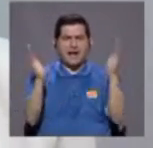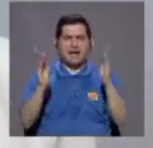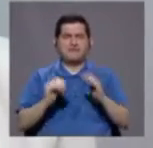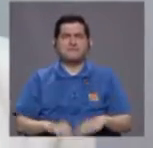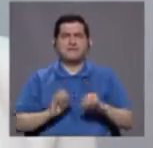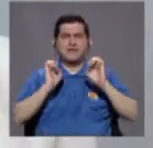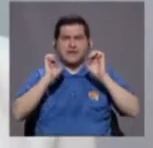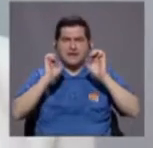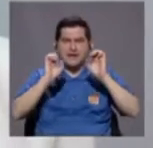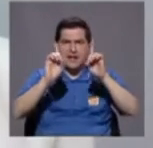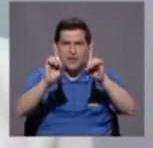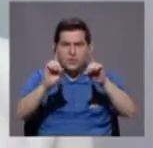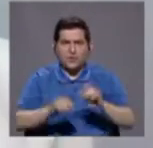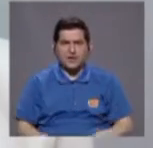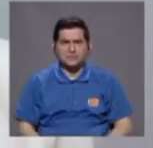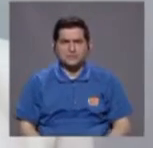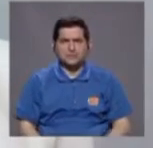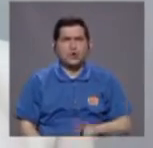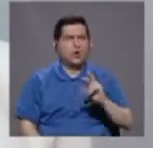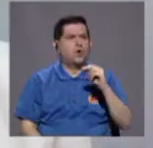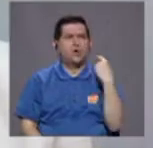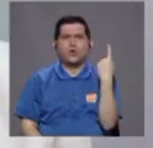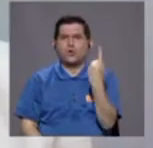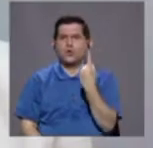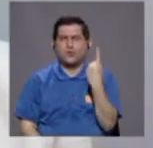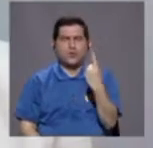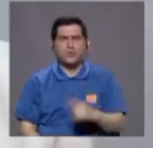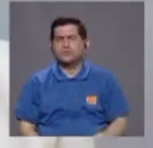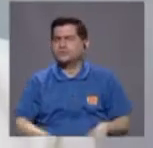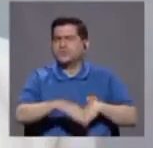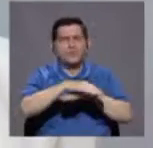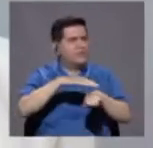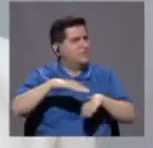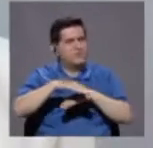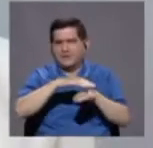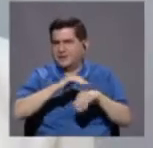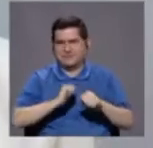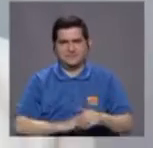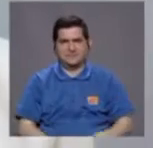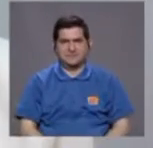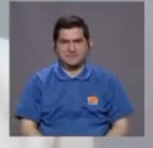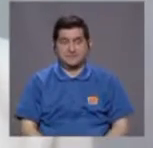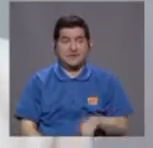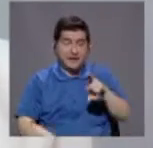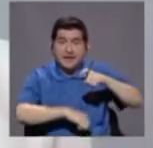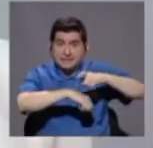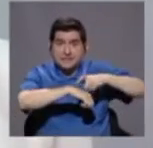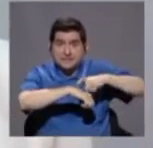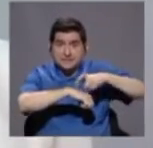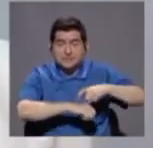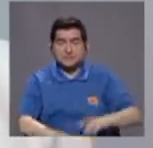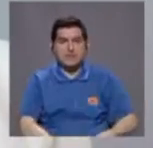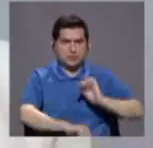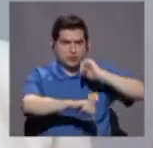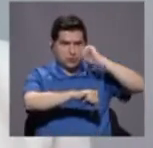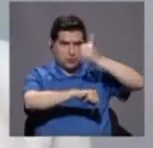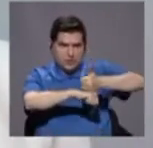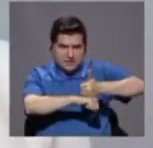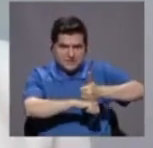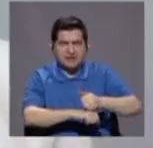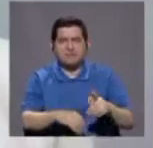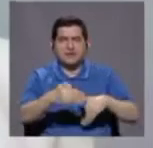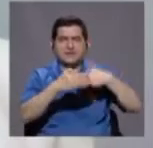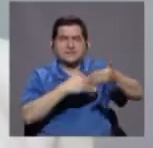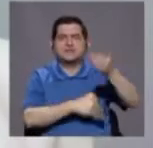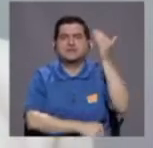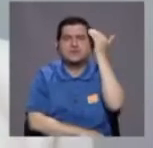educación que fuera más allá de la educación elemental. Y es entonces cuando crean lo que va a ser